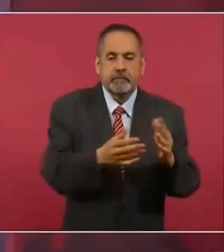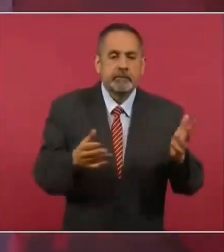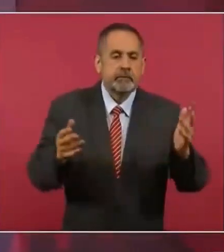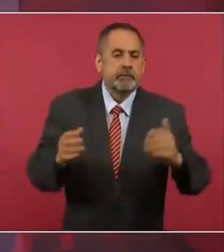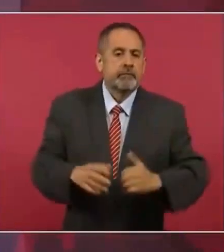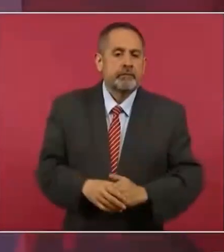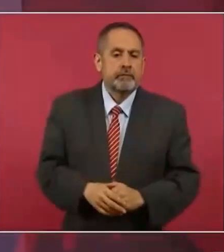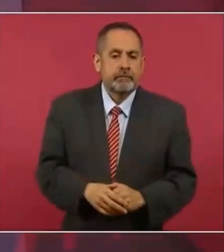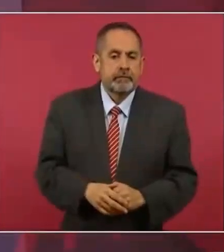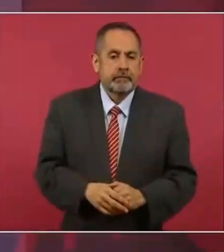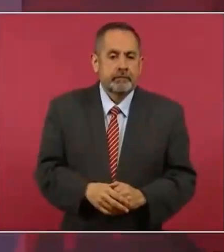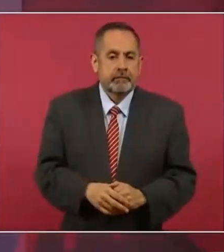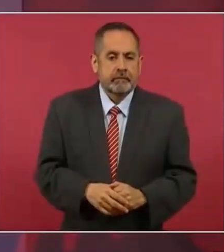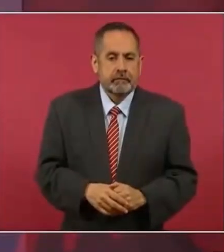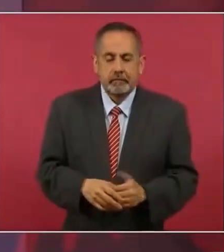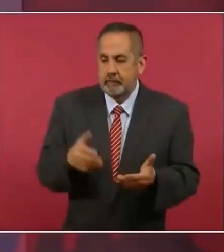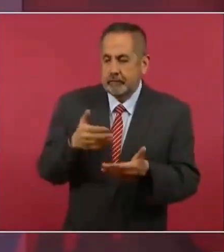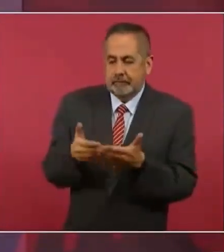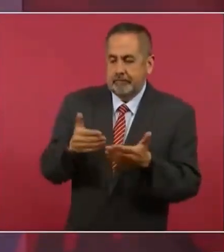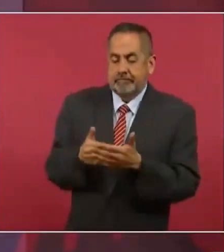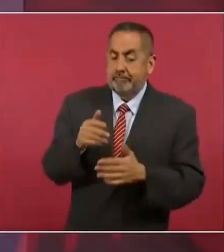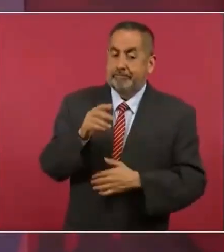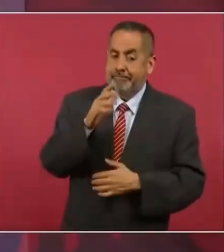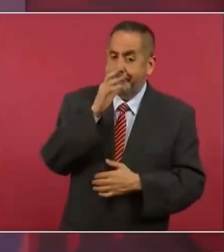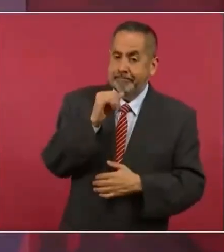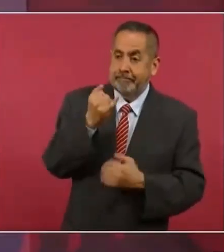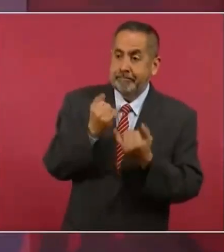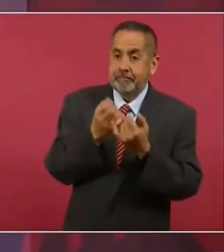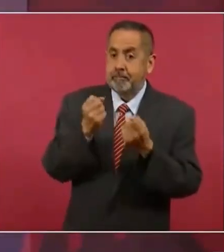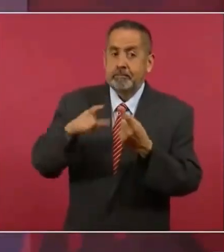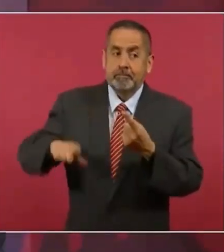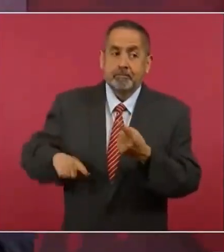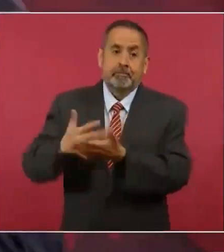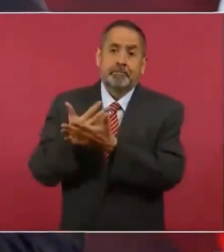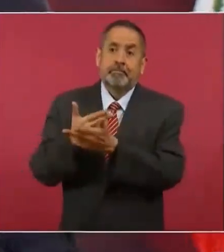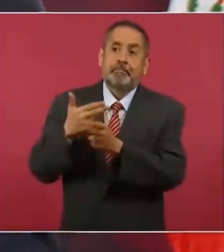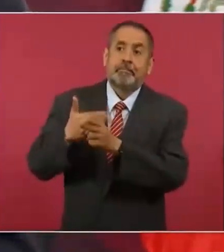por ahora no, hay mucho gobierno. Espérense.